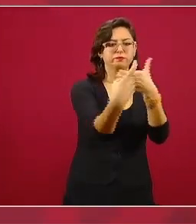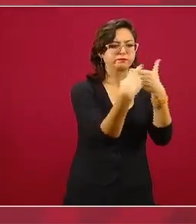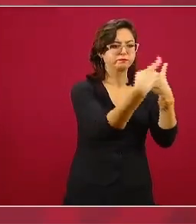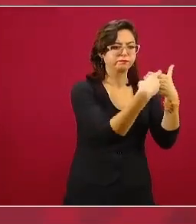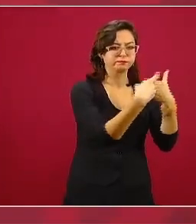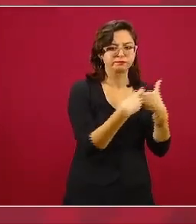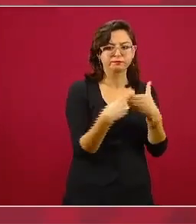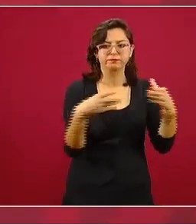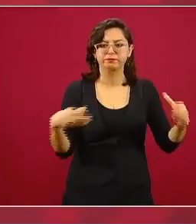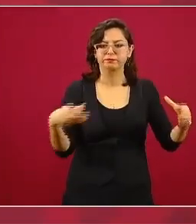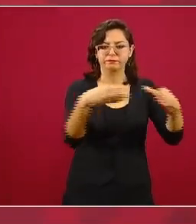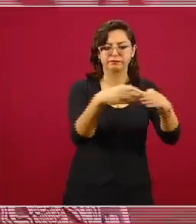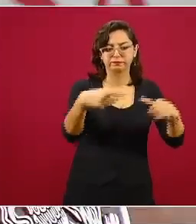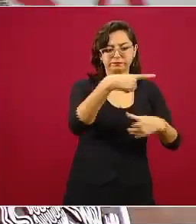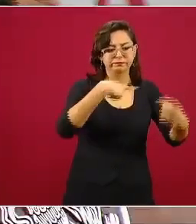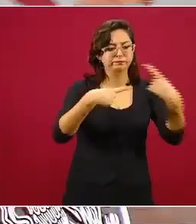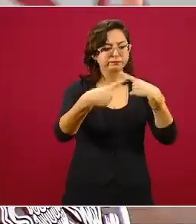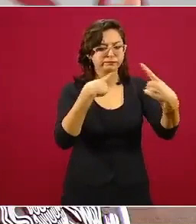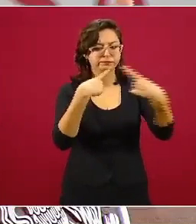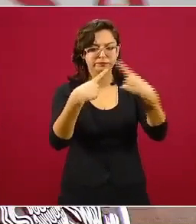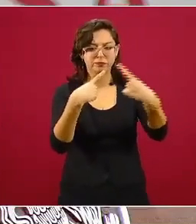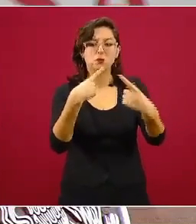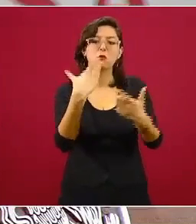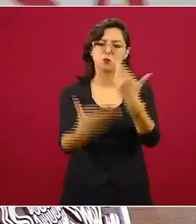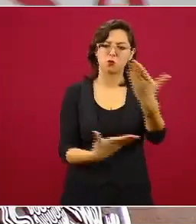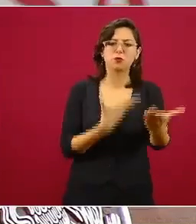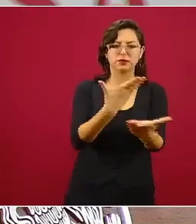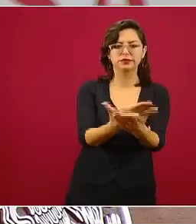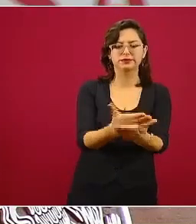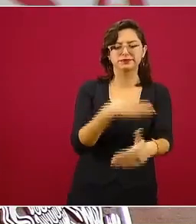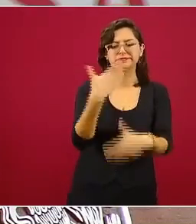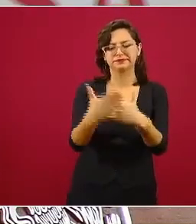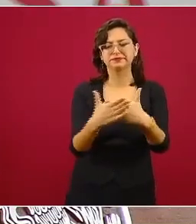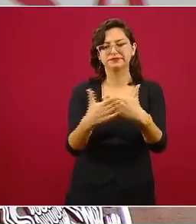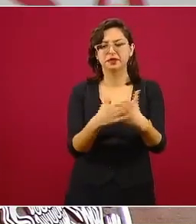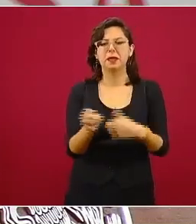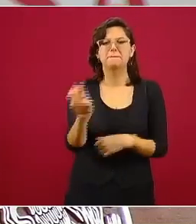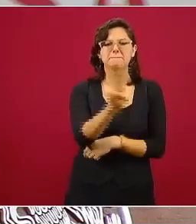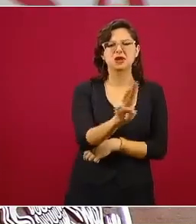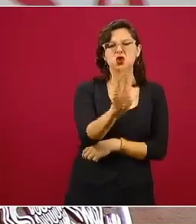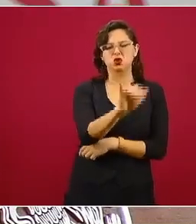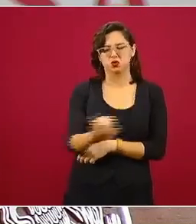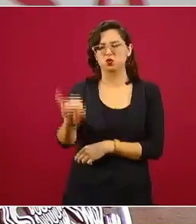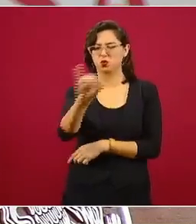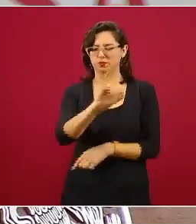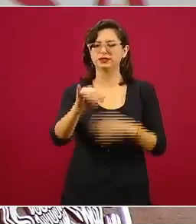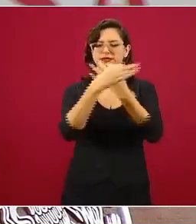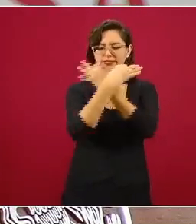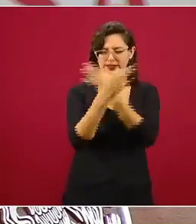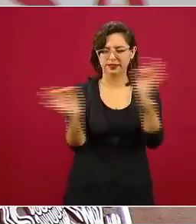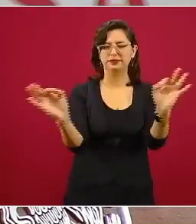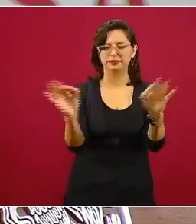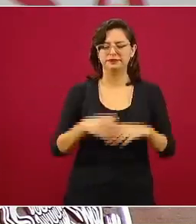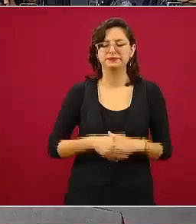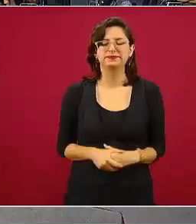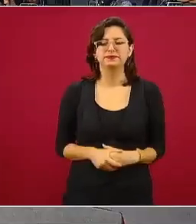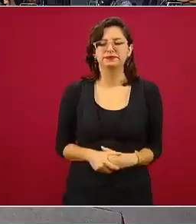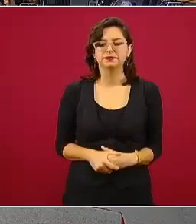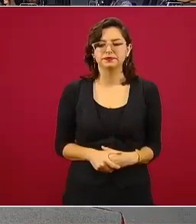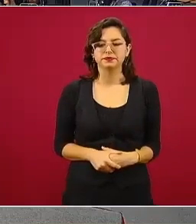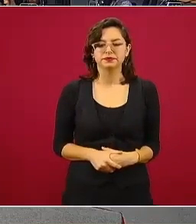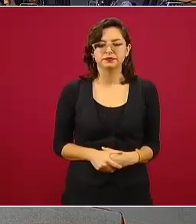y se va a hacer una propuesta el miércoles o el jueves de la semana próxima